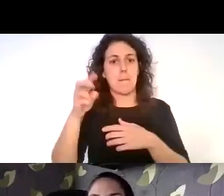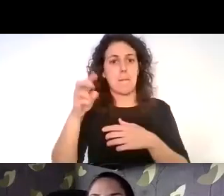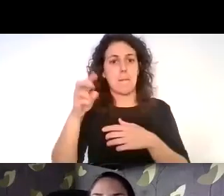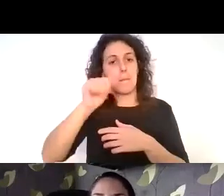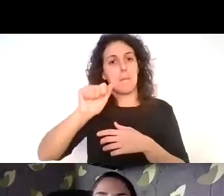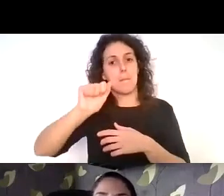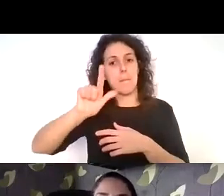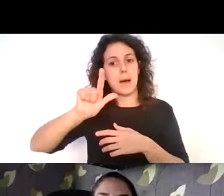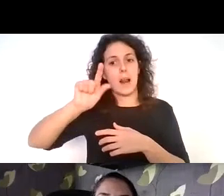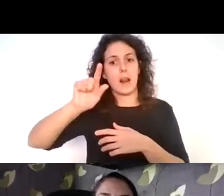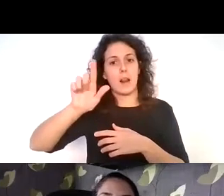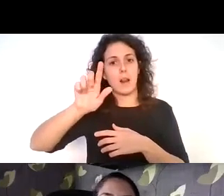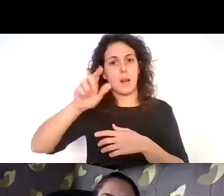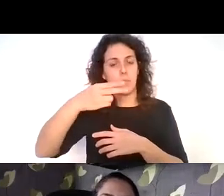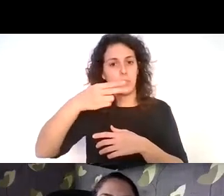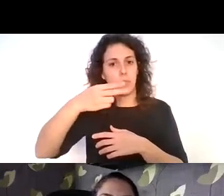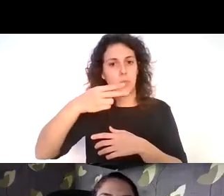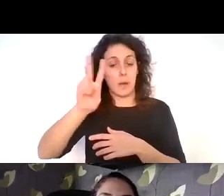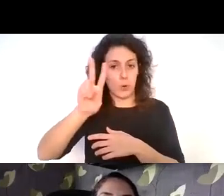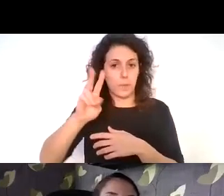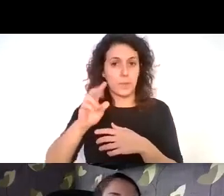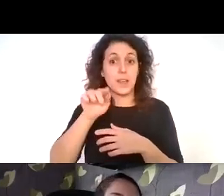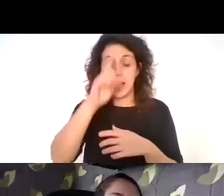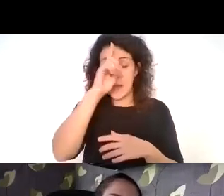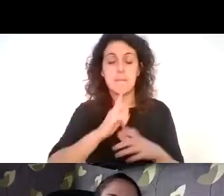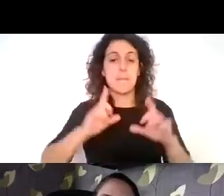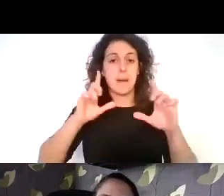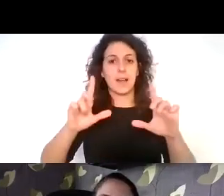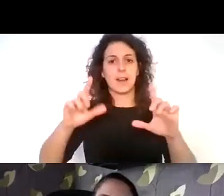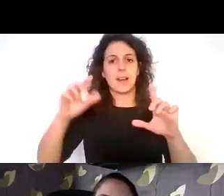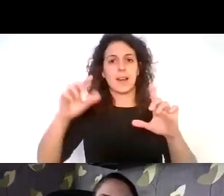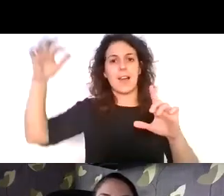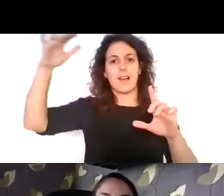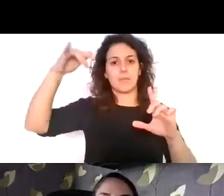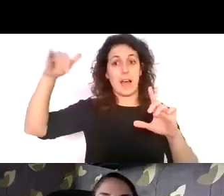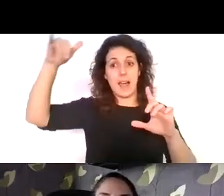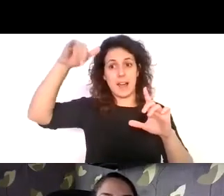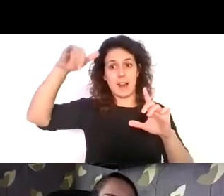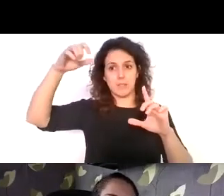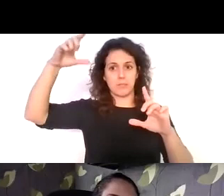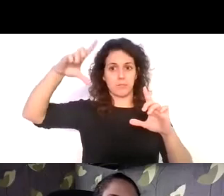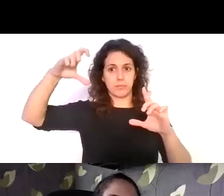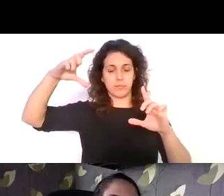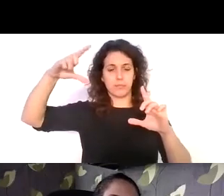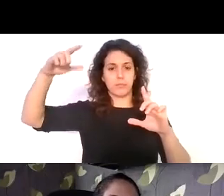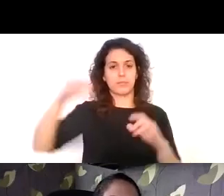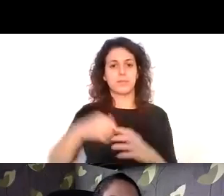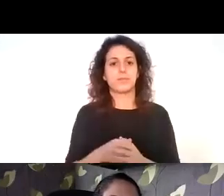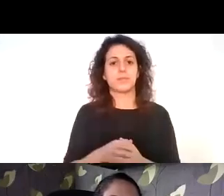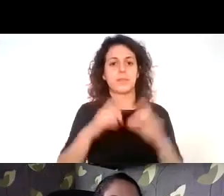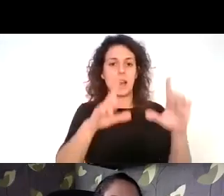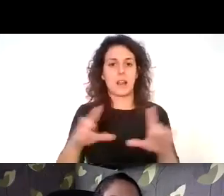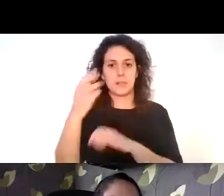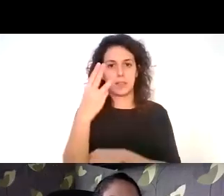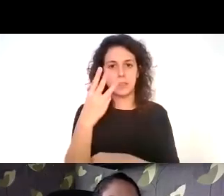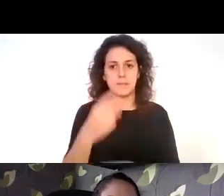vegetación en verde intenso. Es una fotografía aérea. Lámina 3.